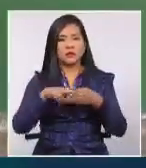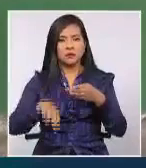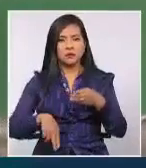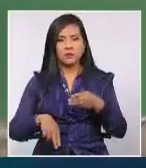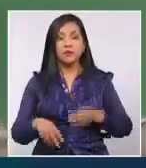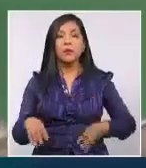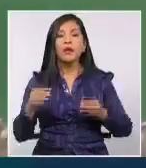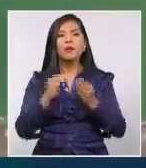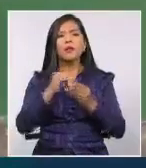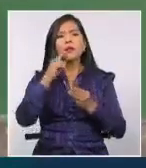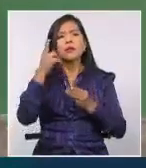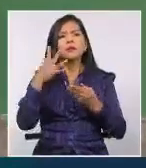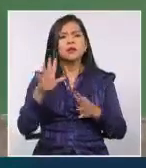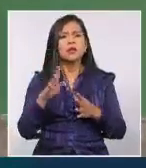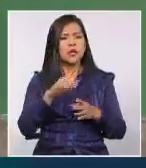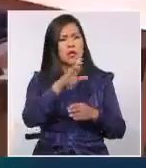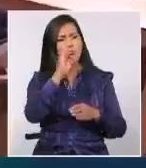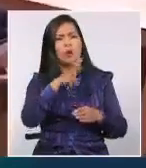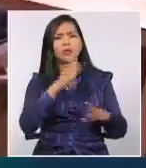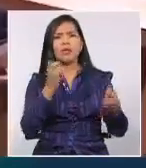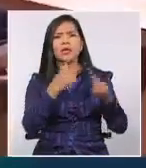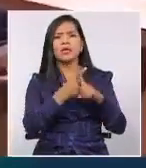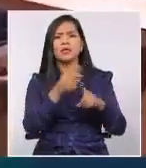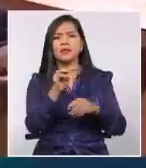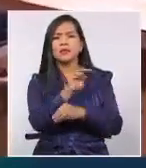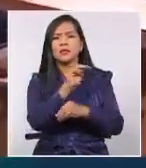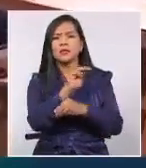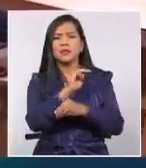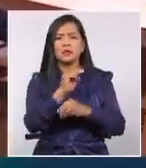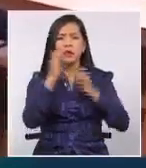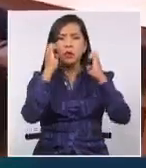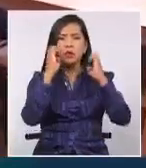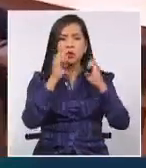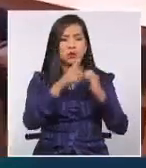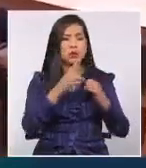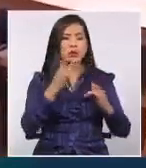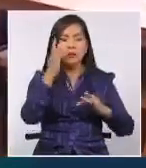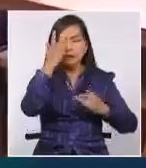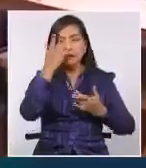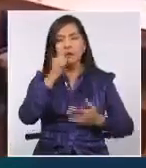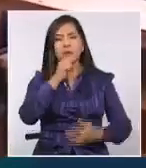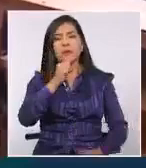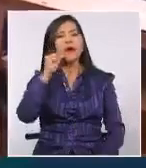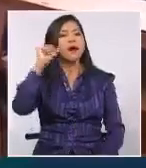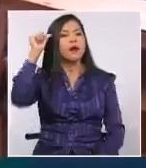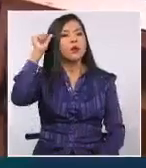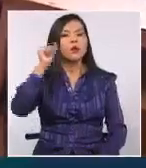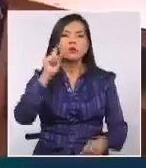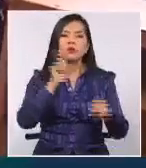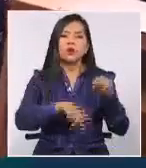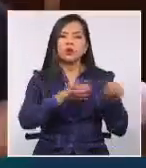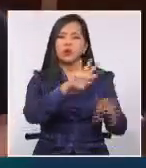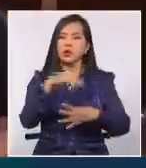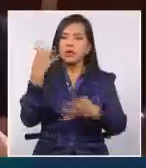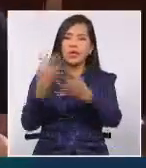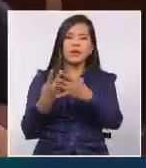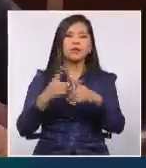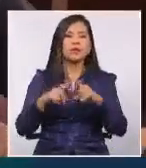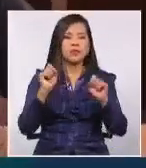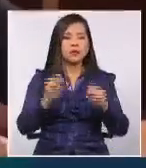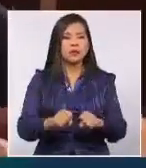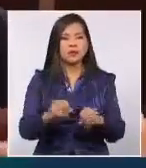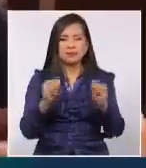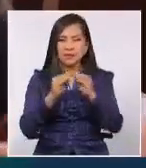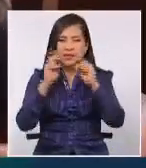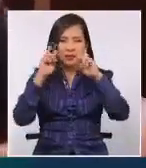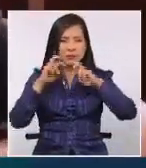del exministro de Áñez no se solicitará su detención preventiva. Sin embargo, se solicita la investigación exhaustiva